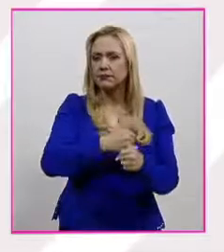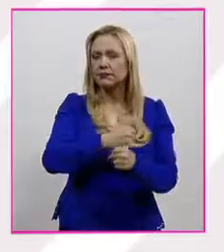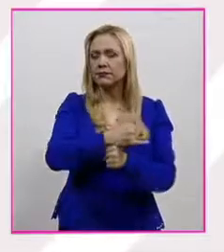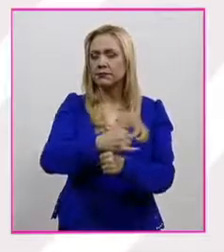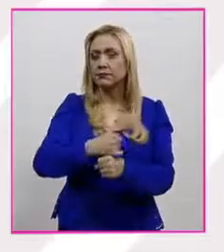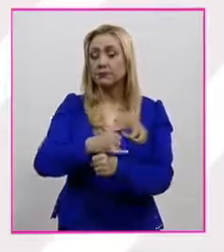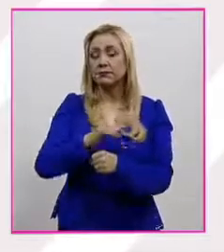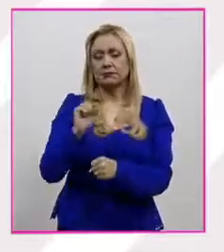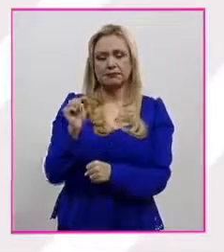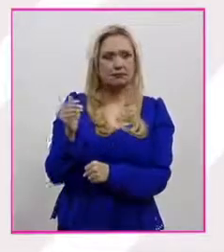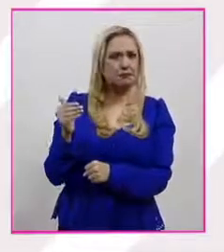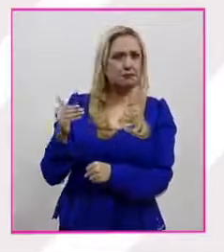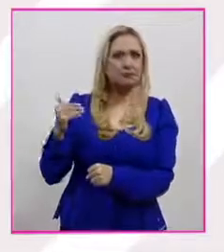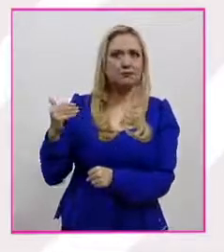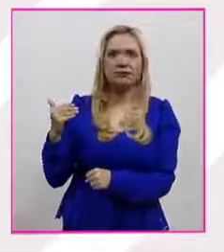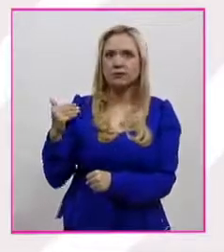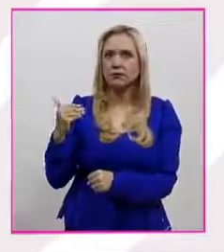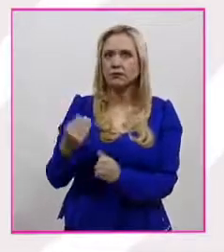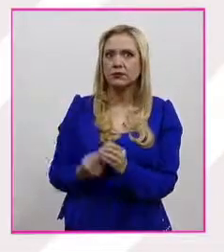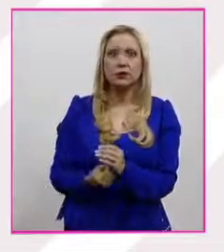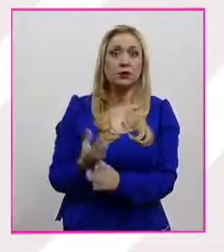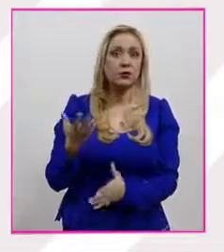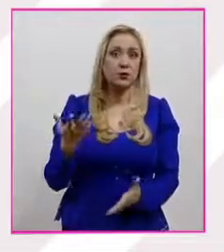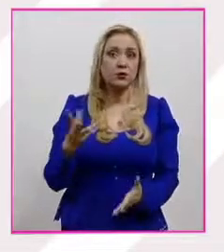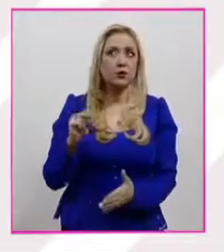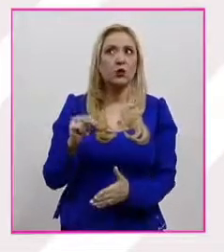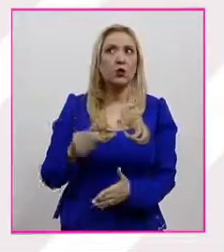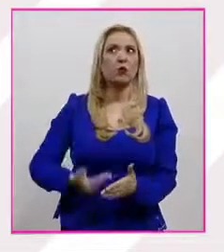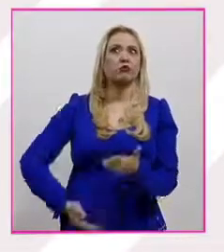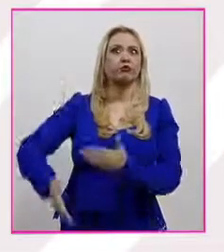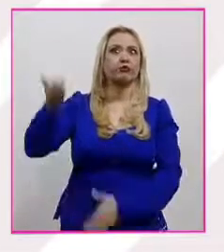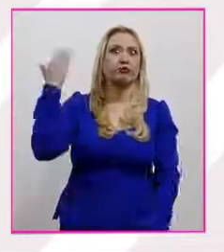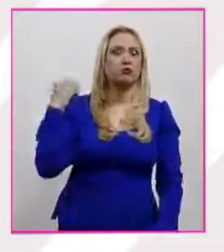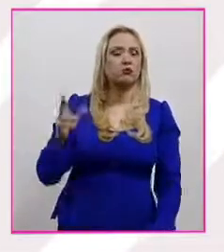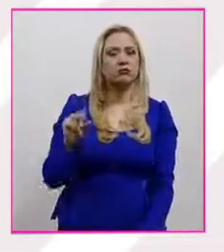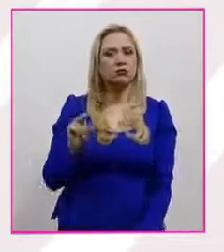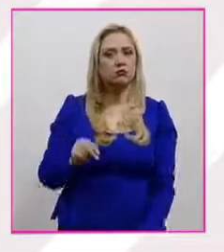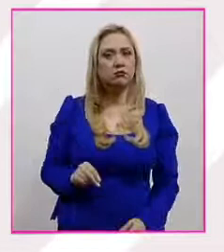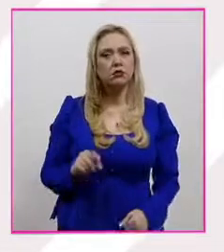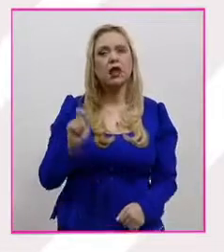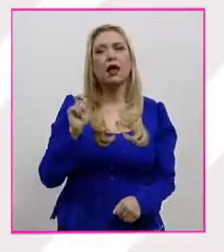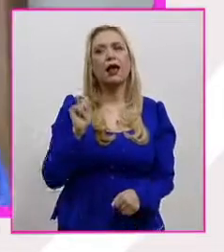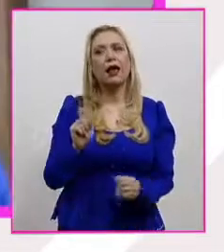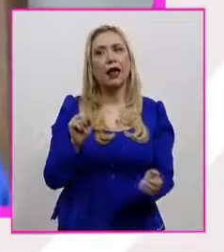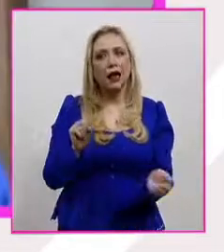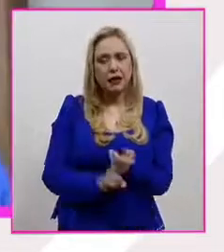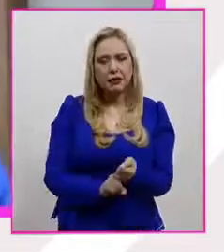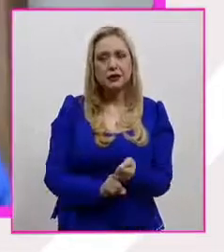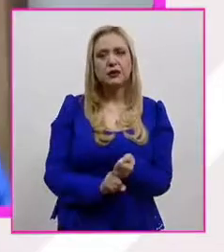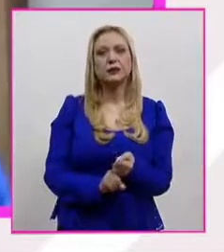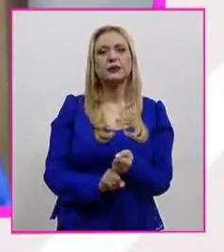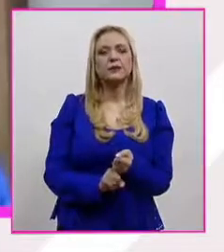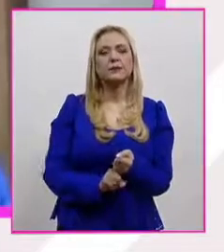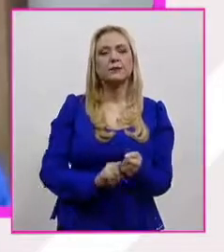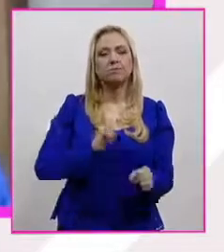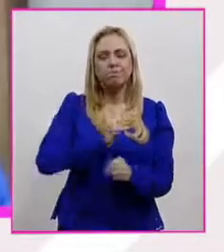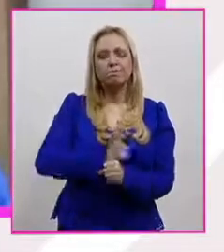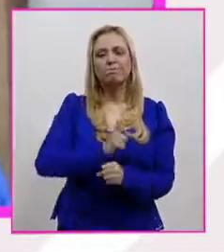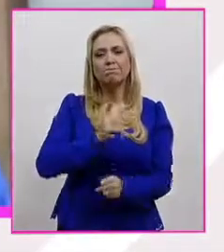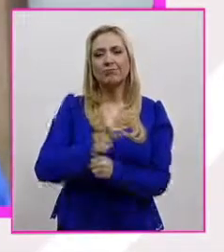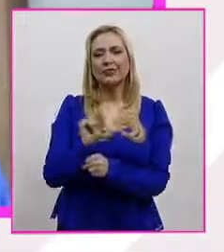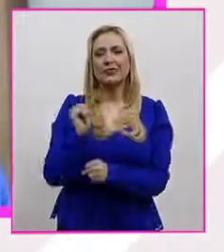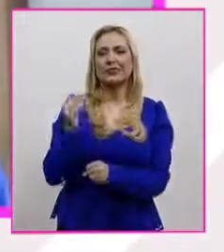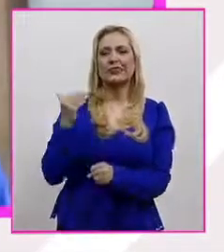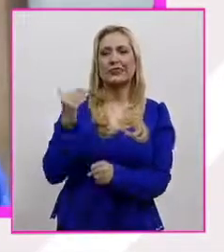particularmente reciente. Y lo que hemos encontrado es que el tono de piel es, junto con otras circunstancias y características inmutables